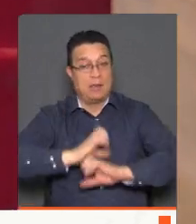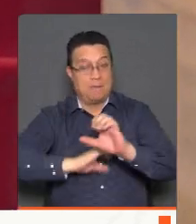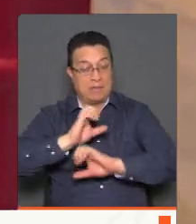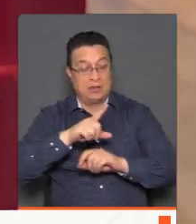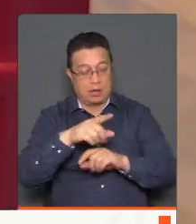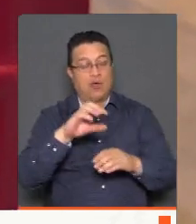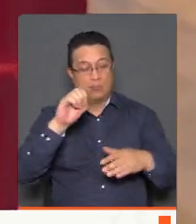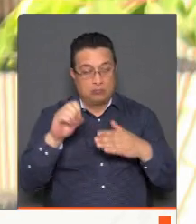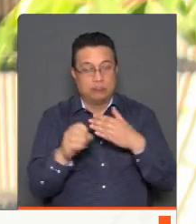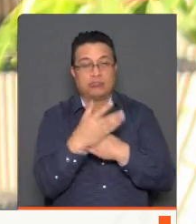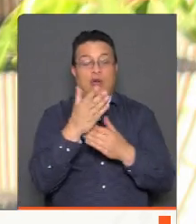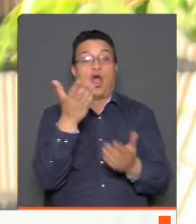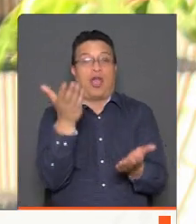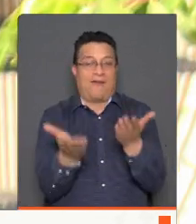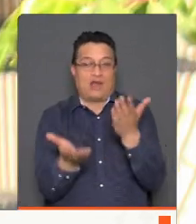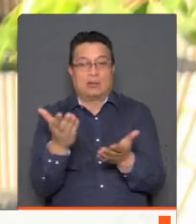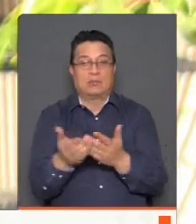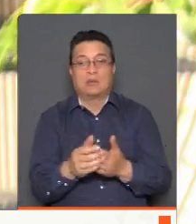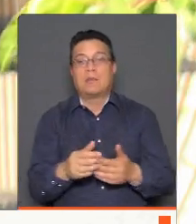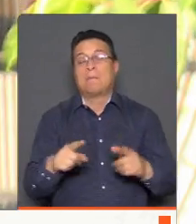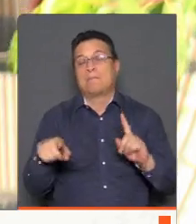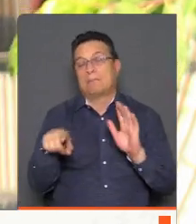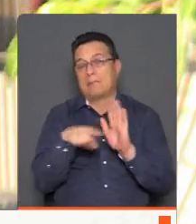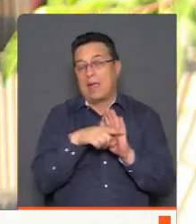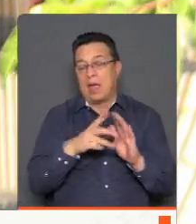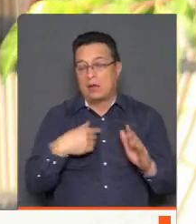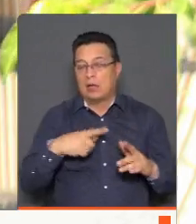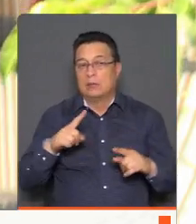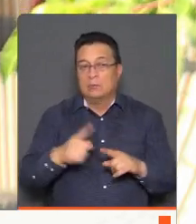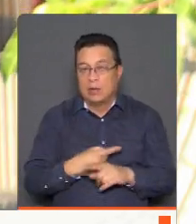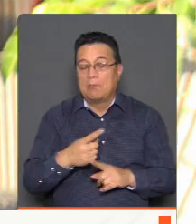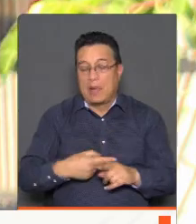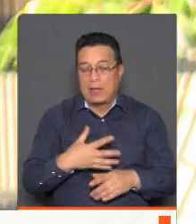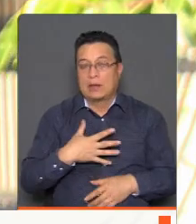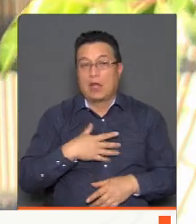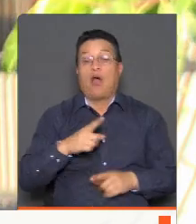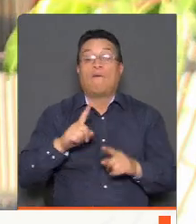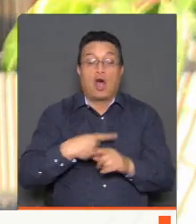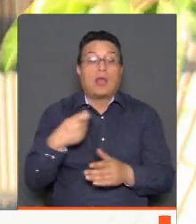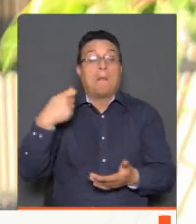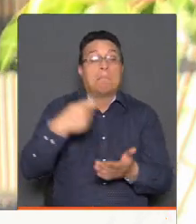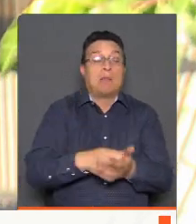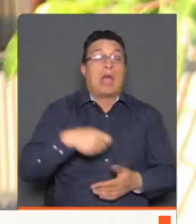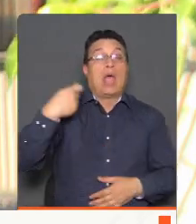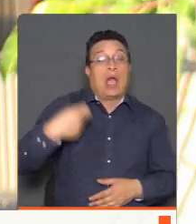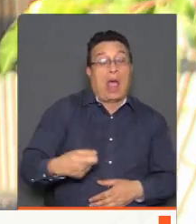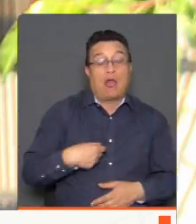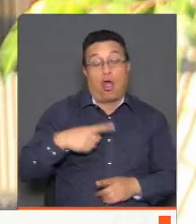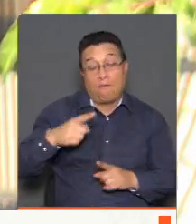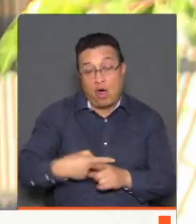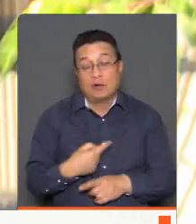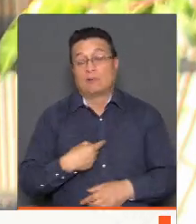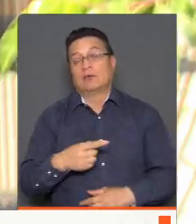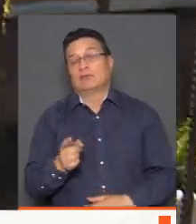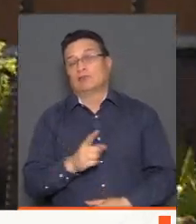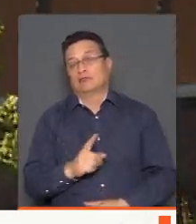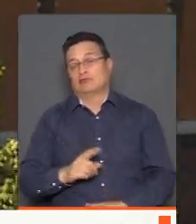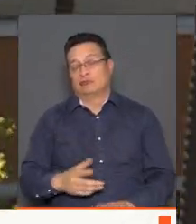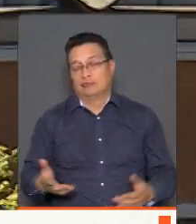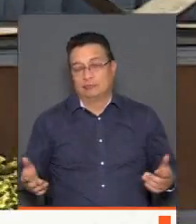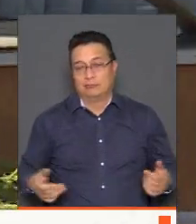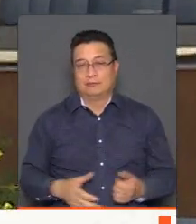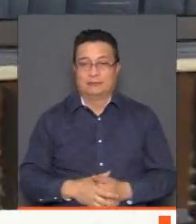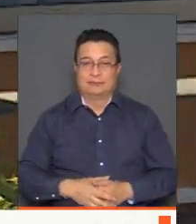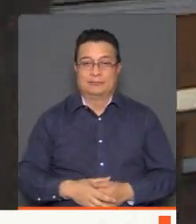una evaluación. Mal, súper mal, porque así vamos a tener que volver nuevamente a comprar el gas que estaba antes.